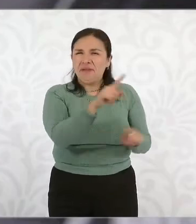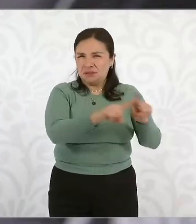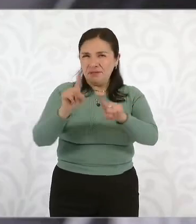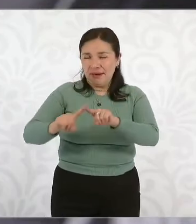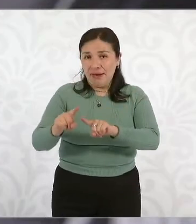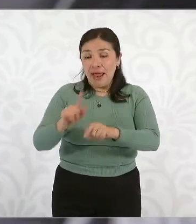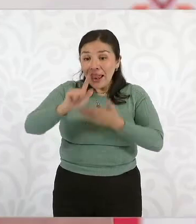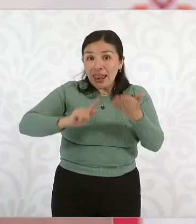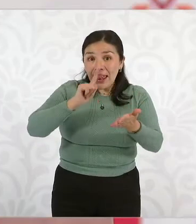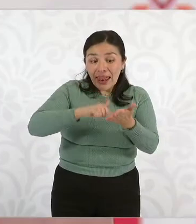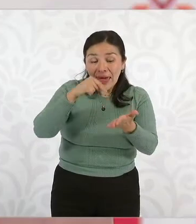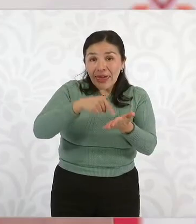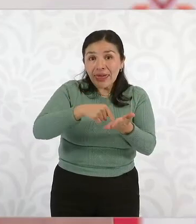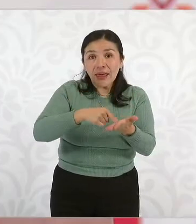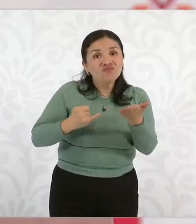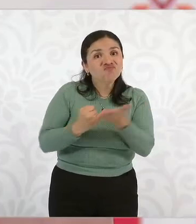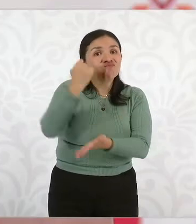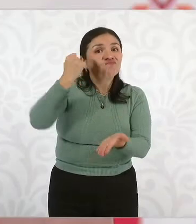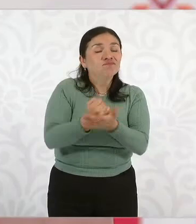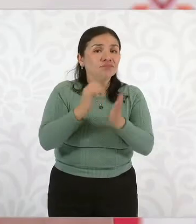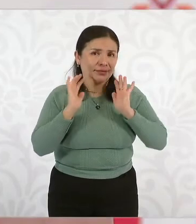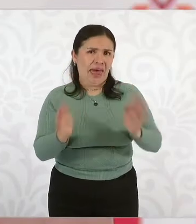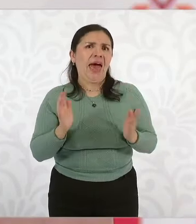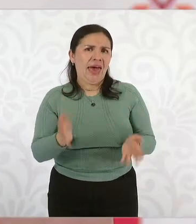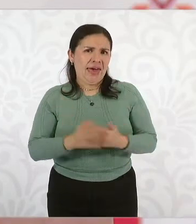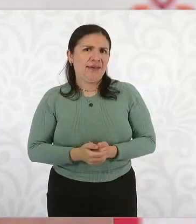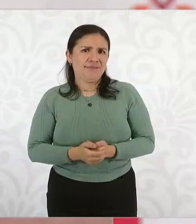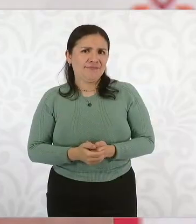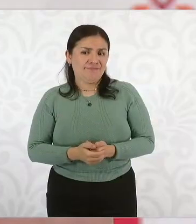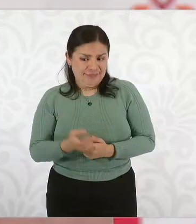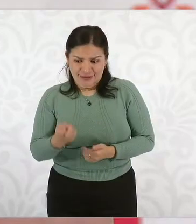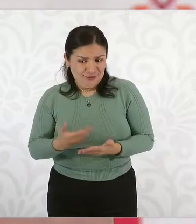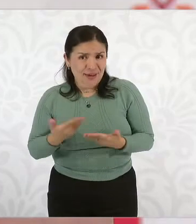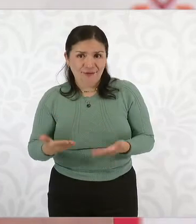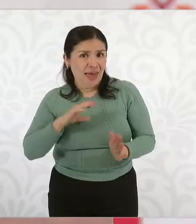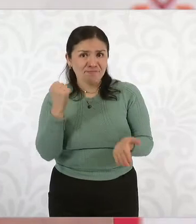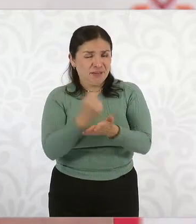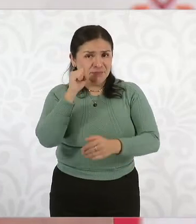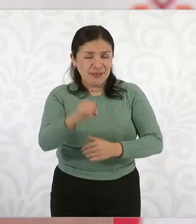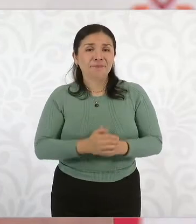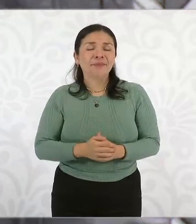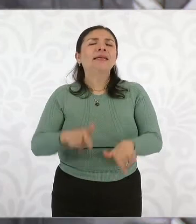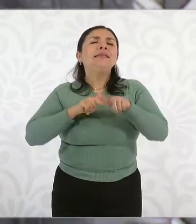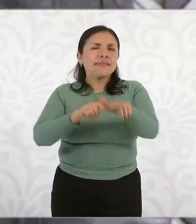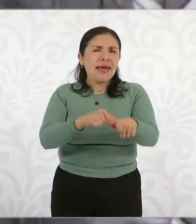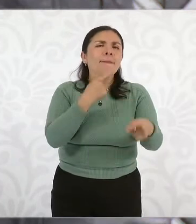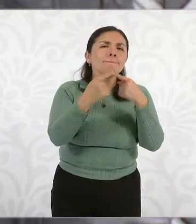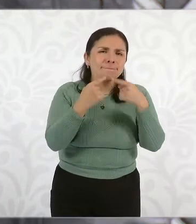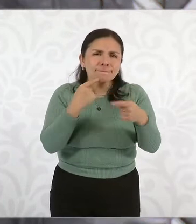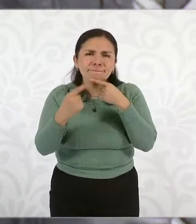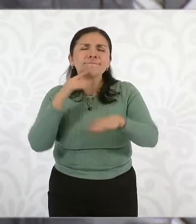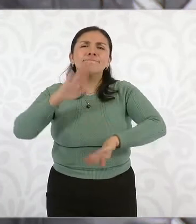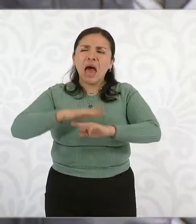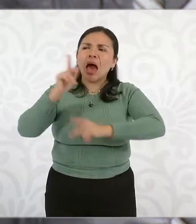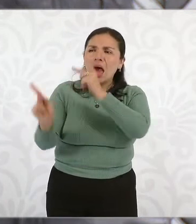esa ley ya fue aprobada. Ahora, lo que estábamos discutiendo o poniendo a